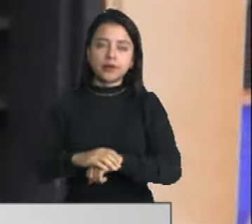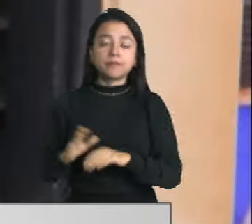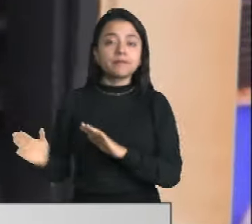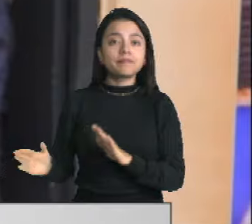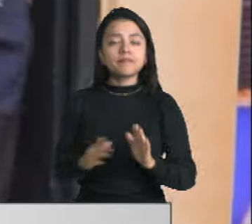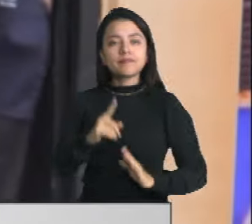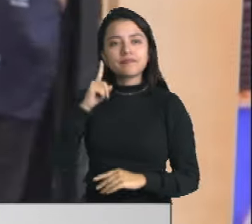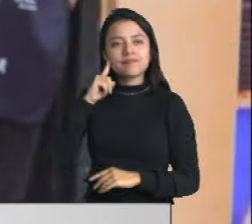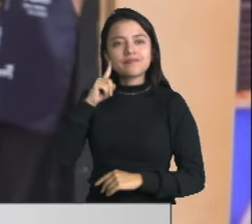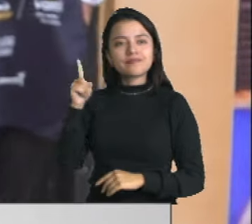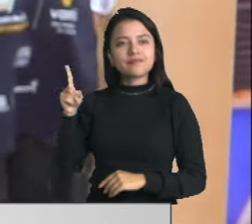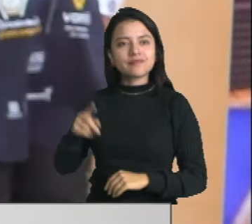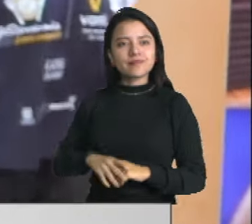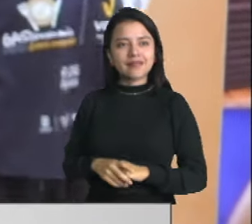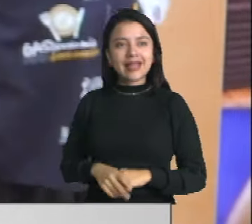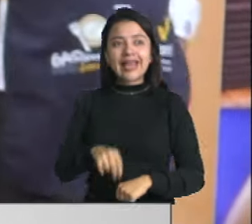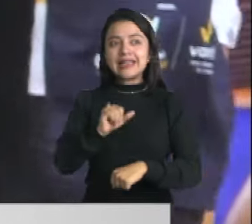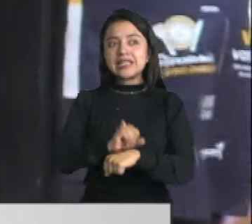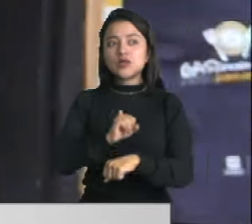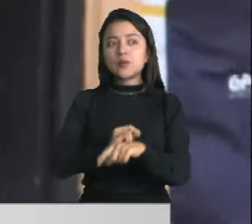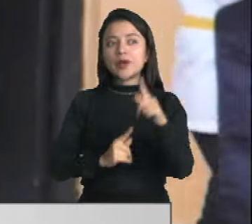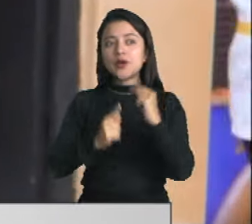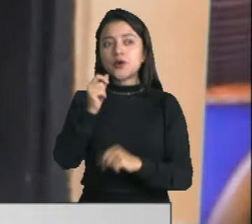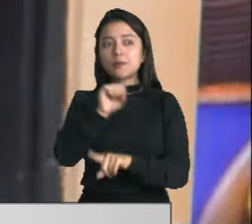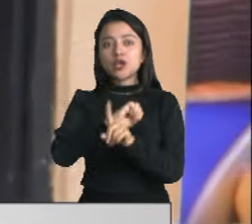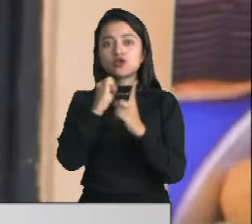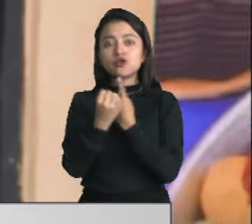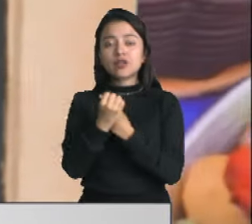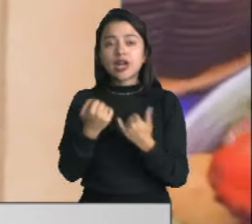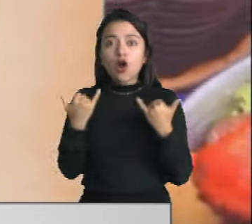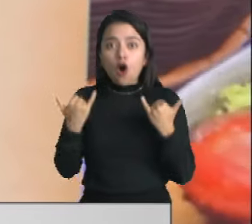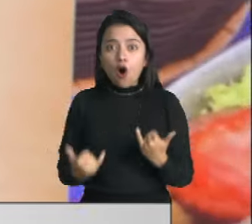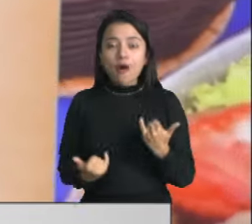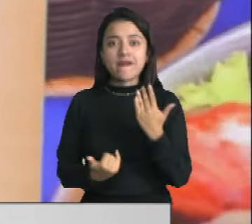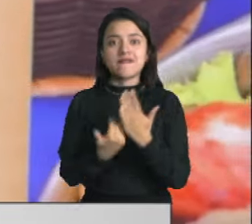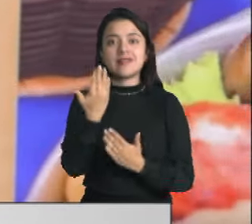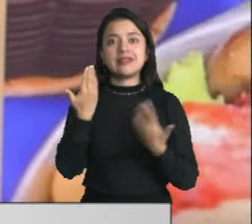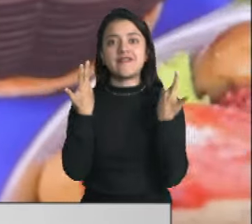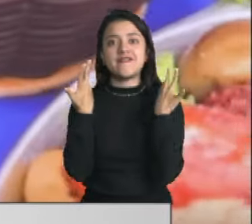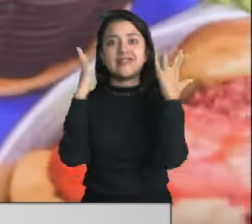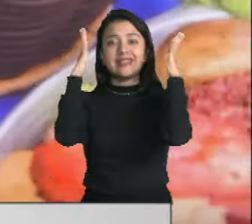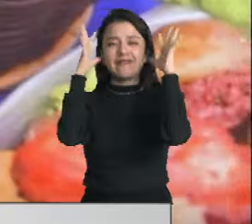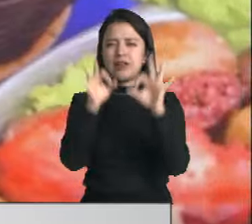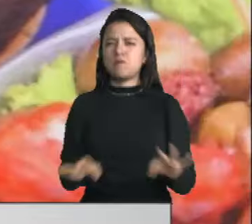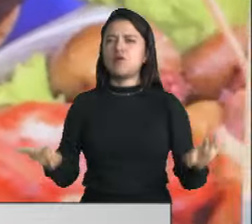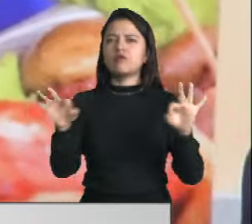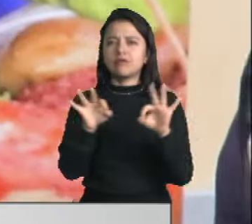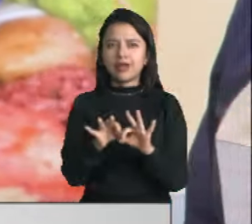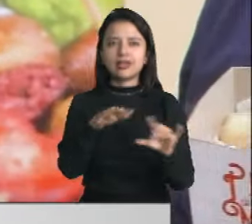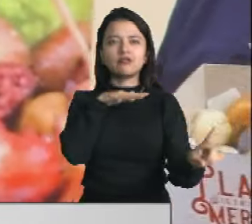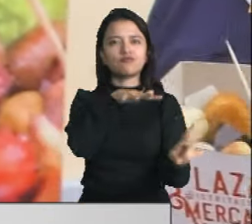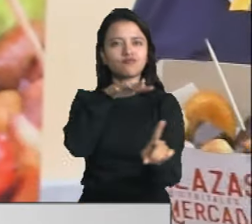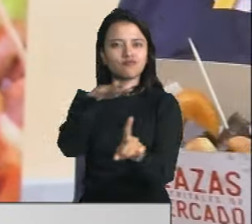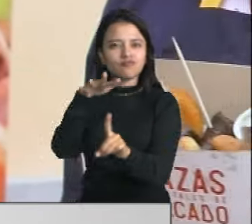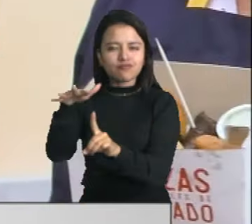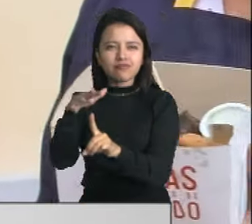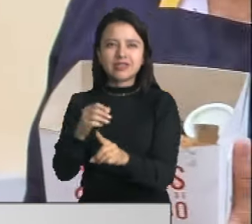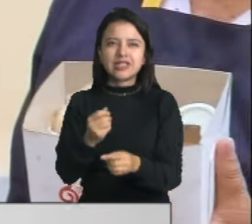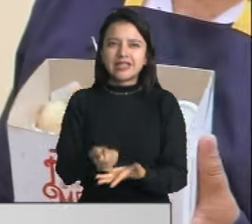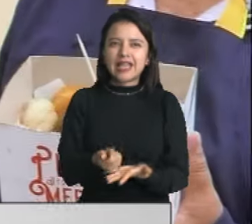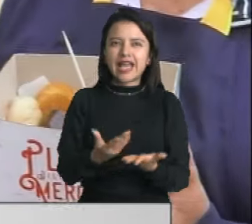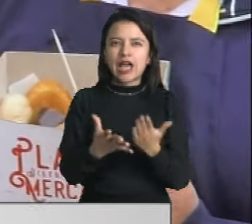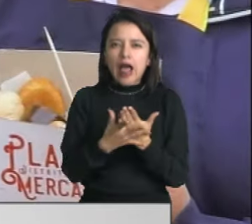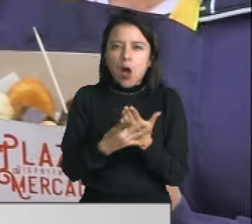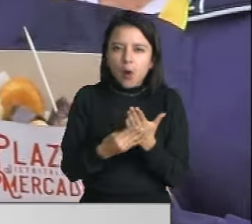el Instituto para la Economía Social de la capital de la República va a darle inicio a uno de los festivales más importantes para la reactivación económica de un sector